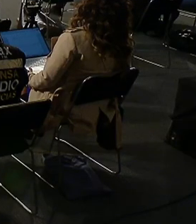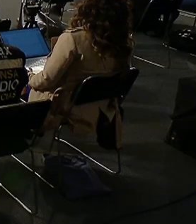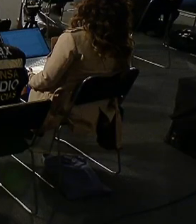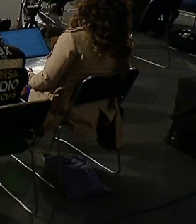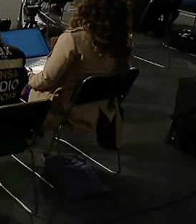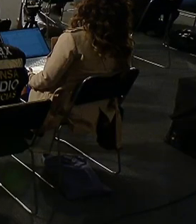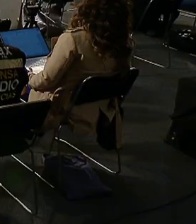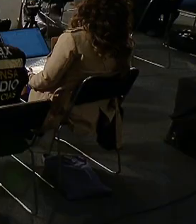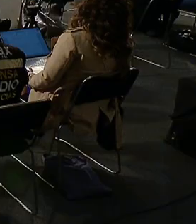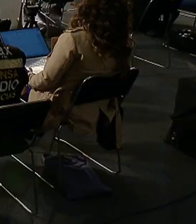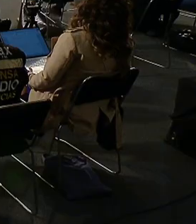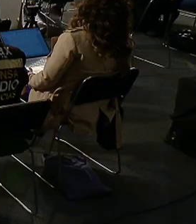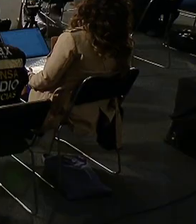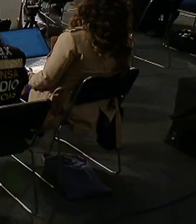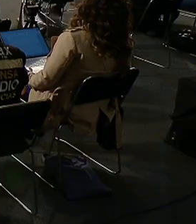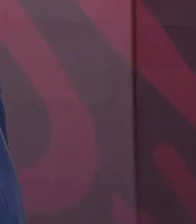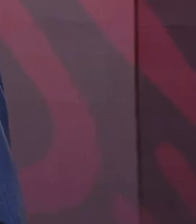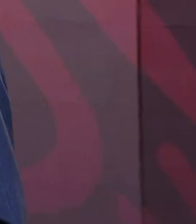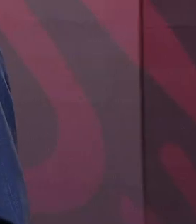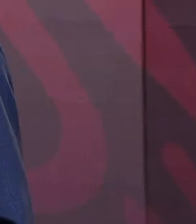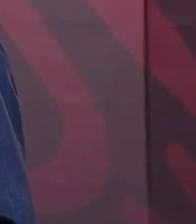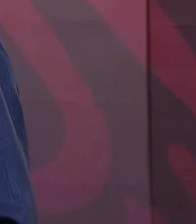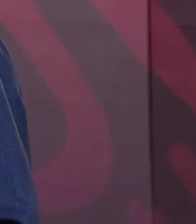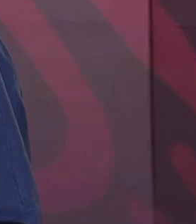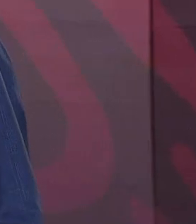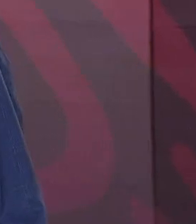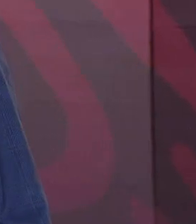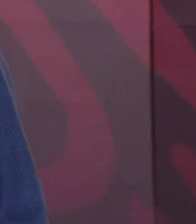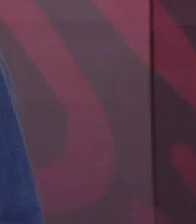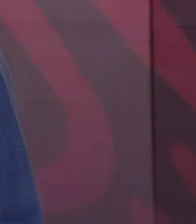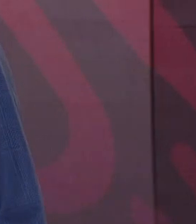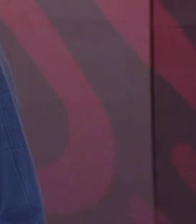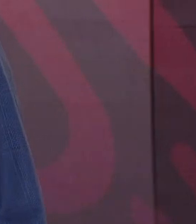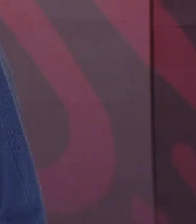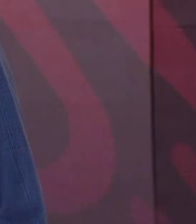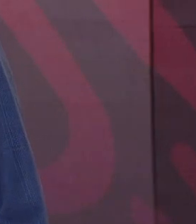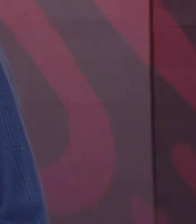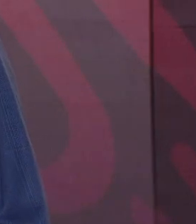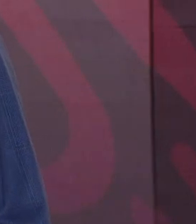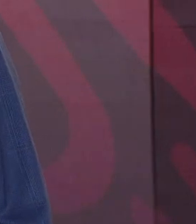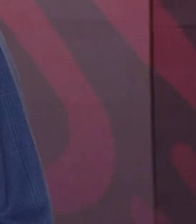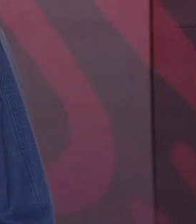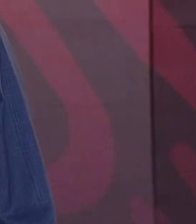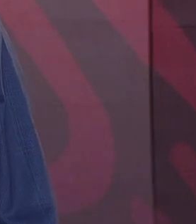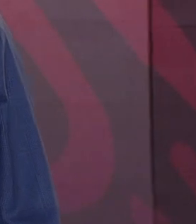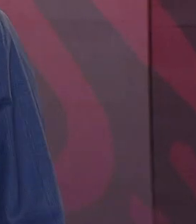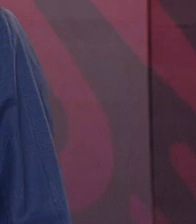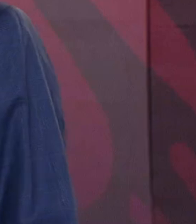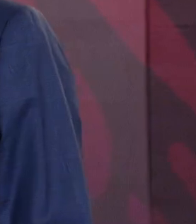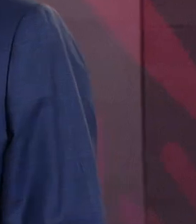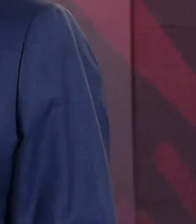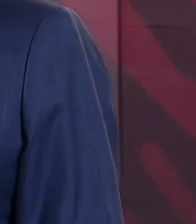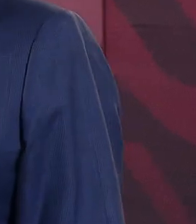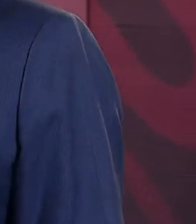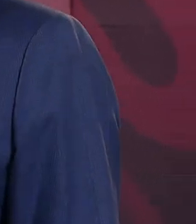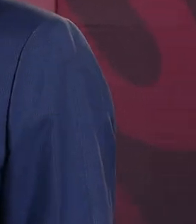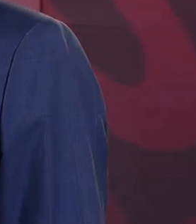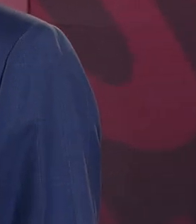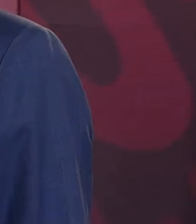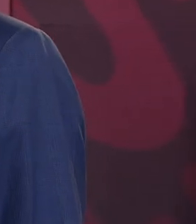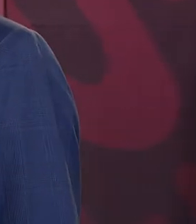muchachos que les interesa la historia y la política exterior,